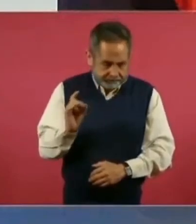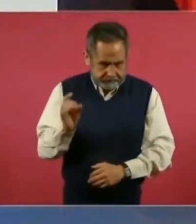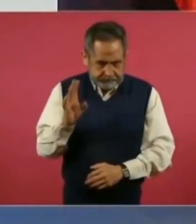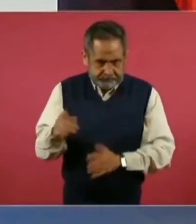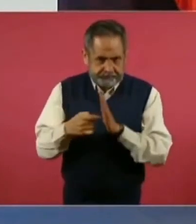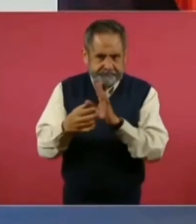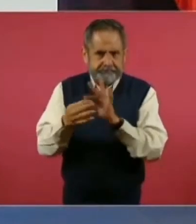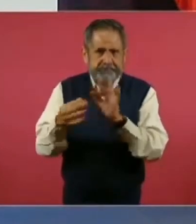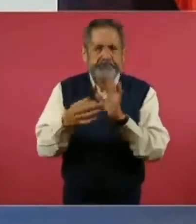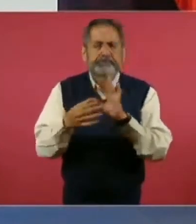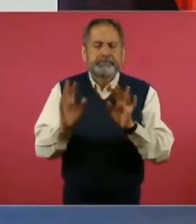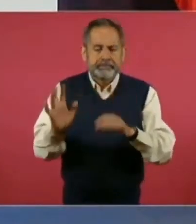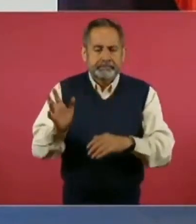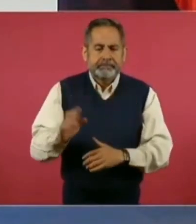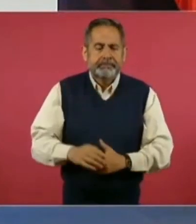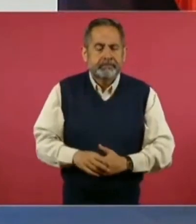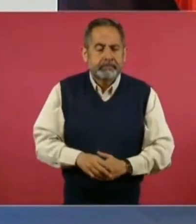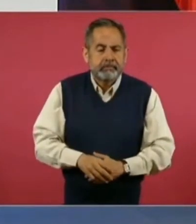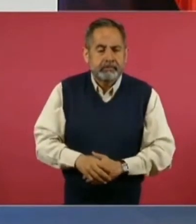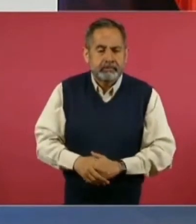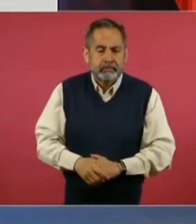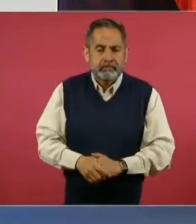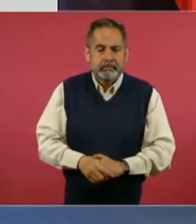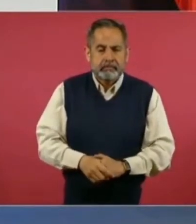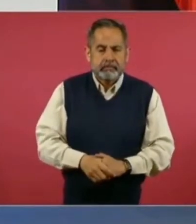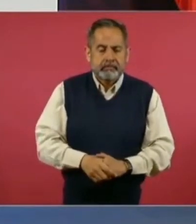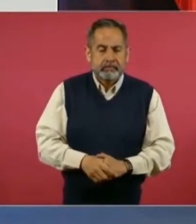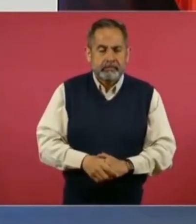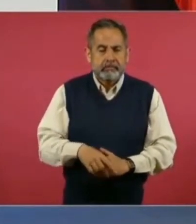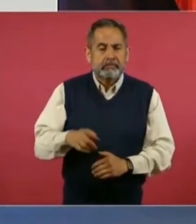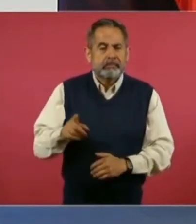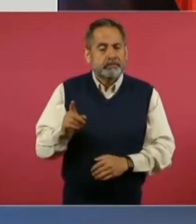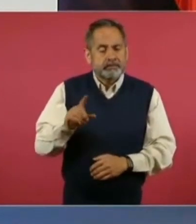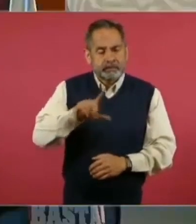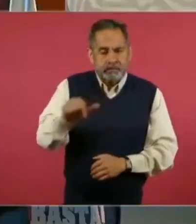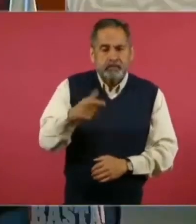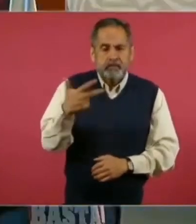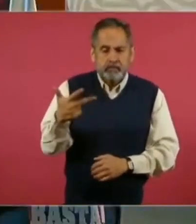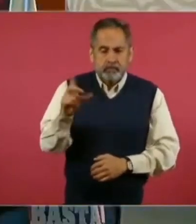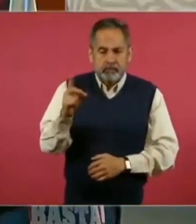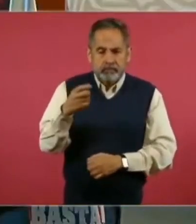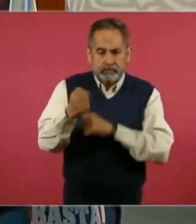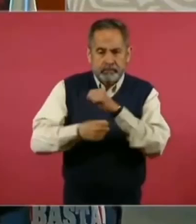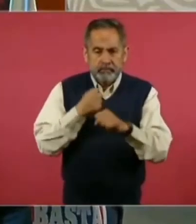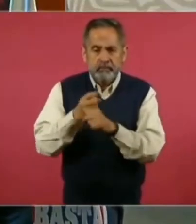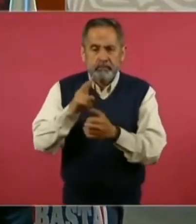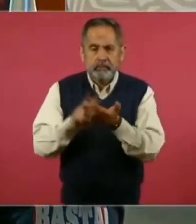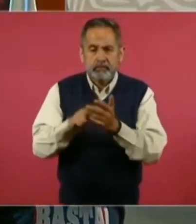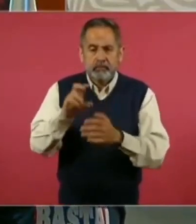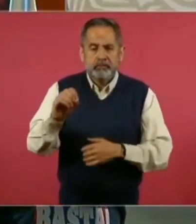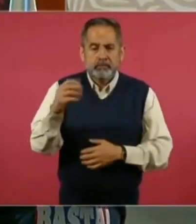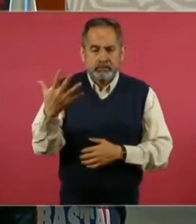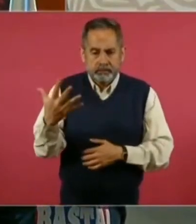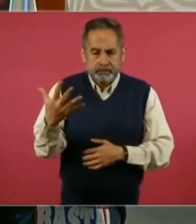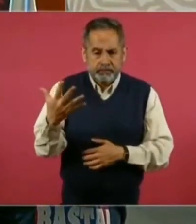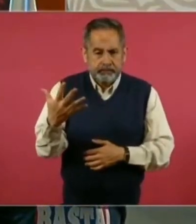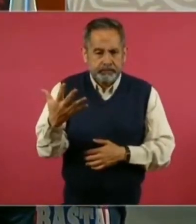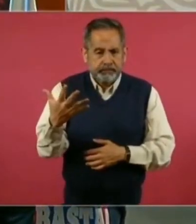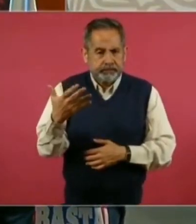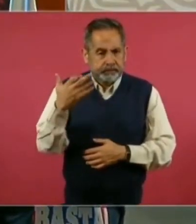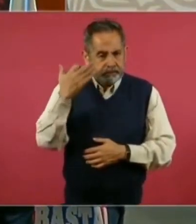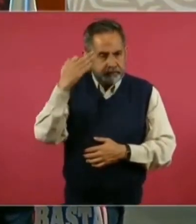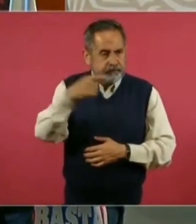dije 8 de diciembre aquí el 8 de diciembre del 2005 ya durante el